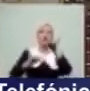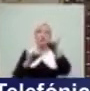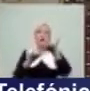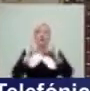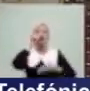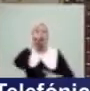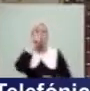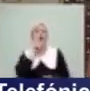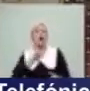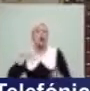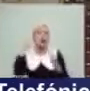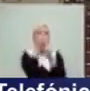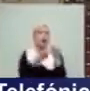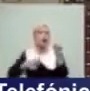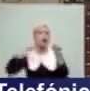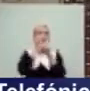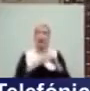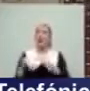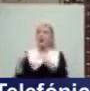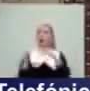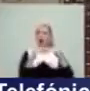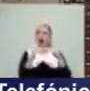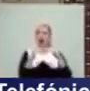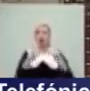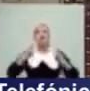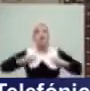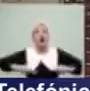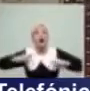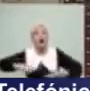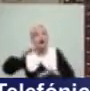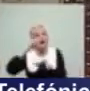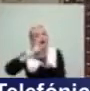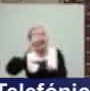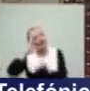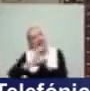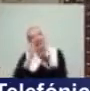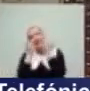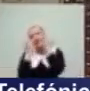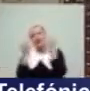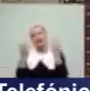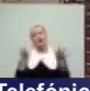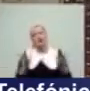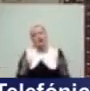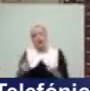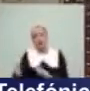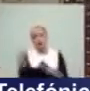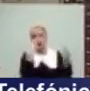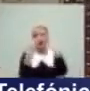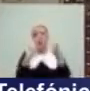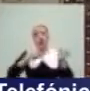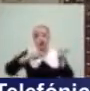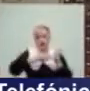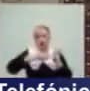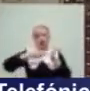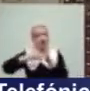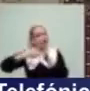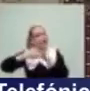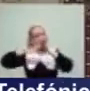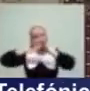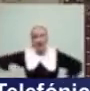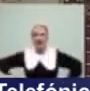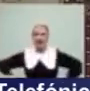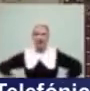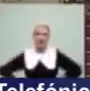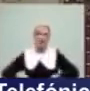un cajón para que no se resuelva. Esto es absolutamente falso. Cuando llega un asunto a la Corte, se designa